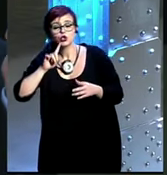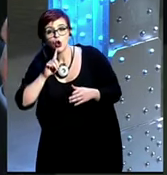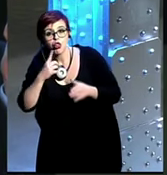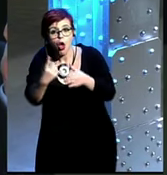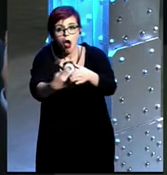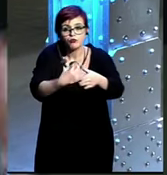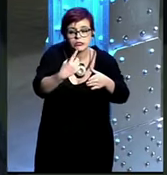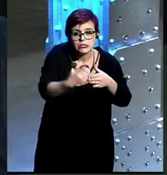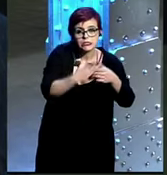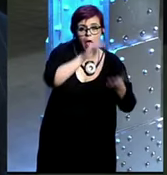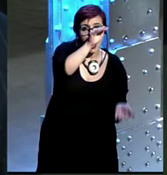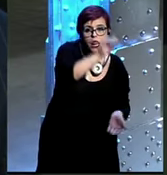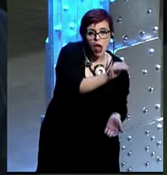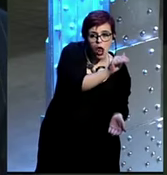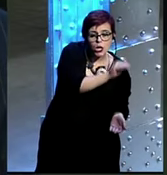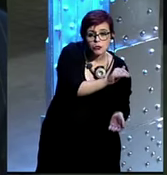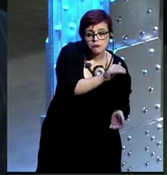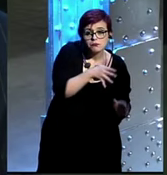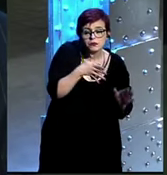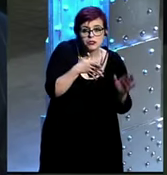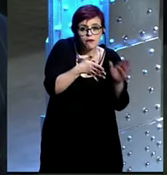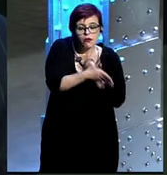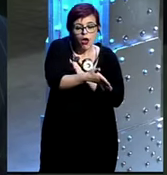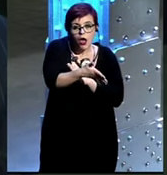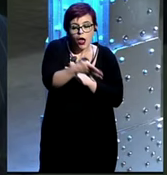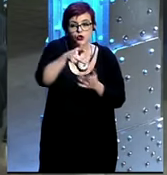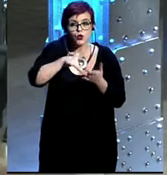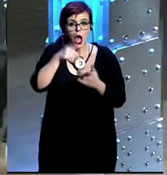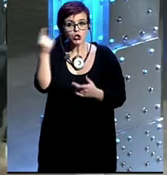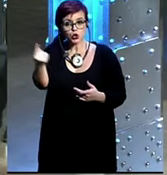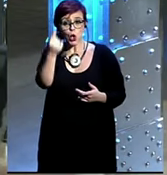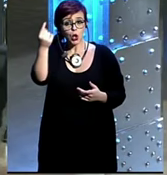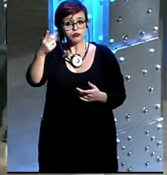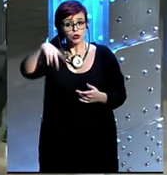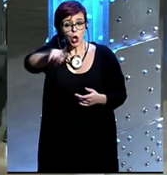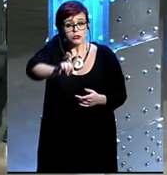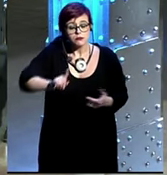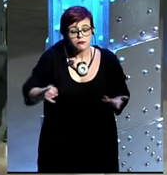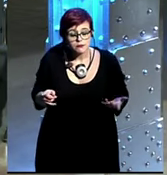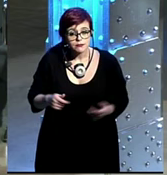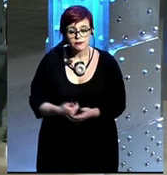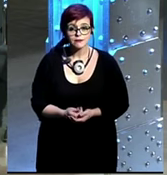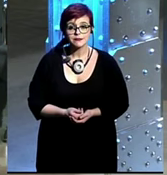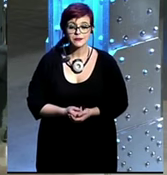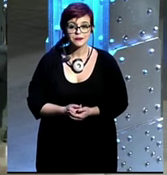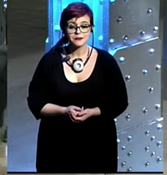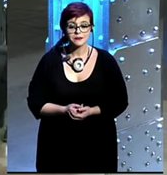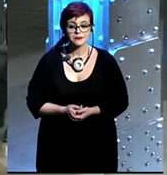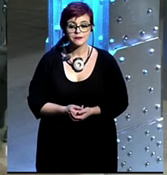ser un enano, no tiene por qué tener intrínseca la condición de estar solo. No está como parte de ello.